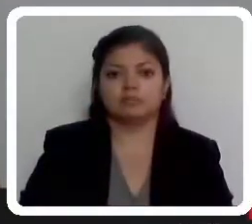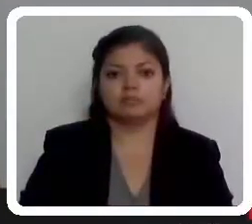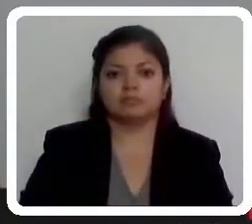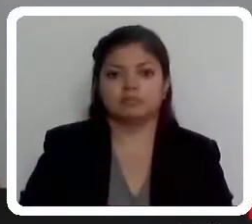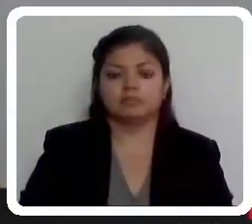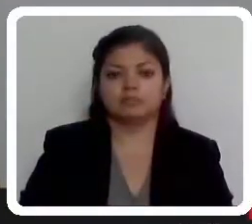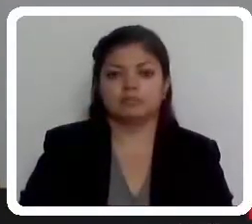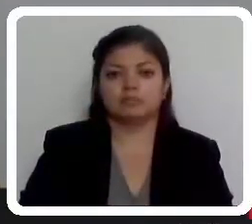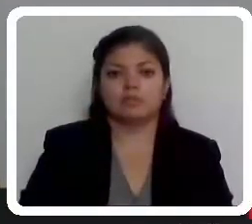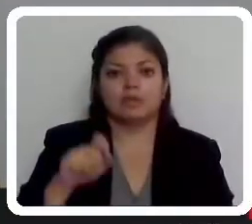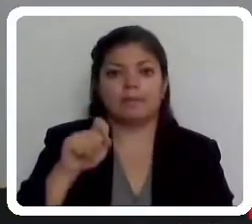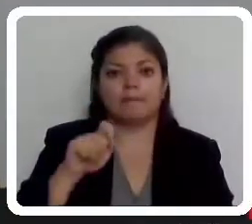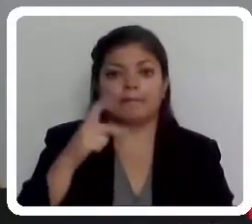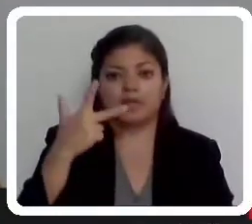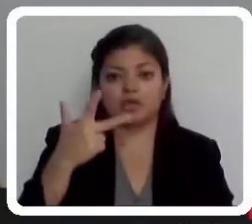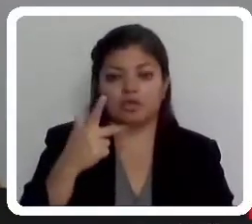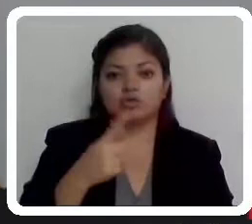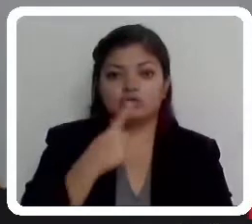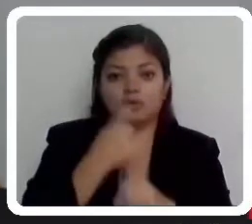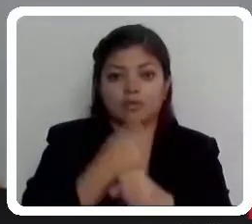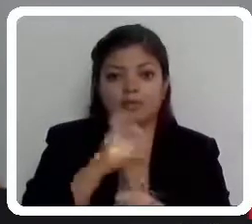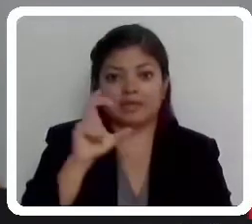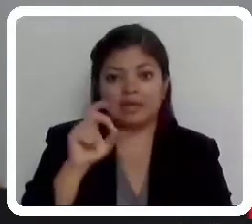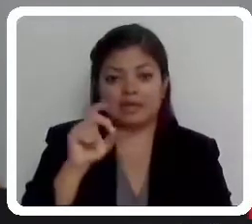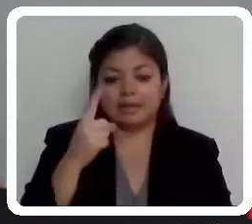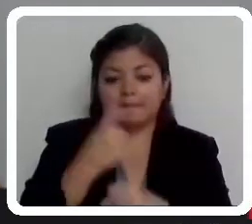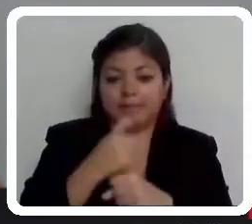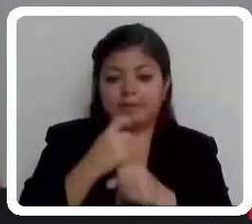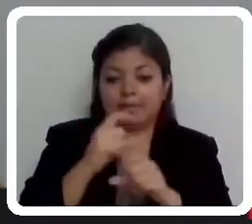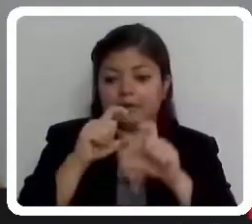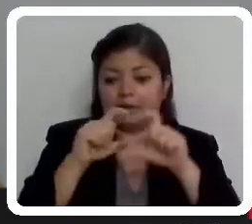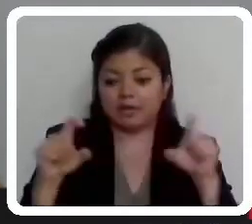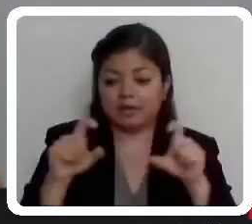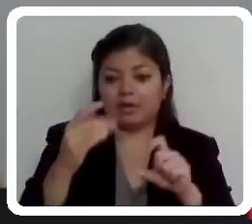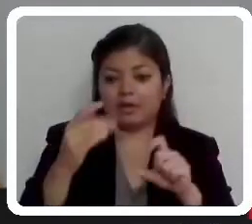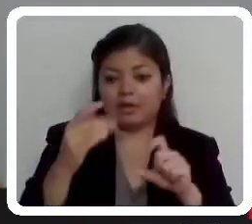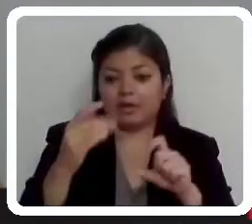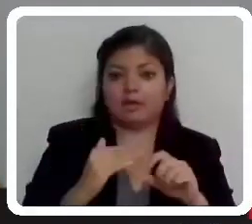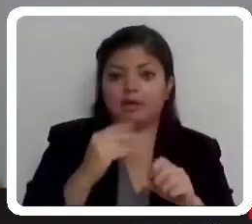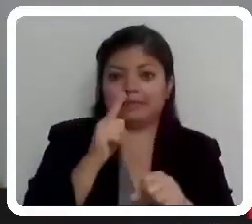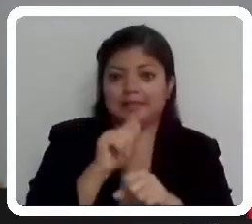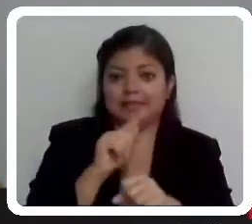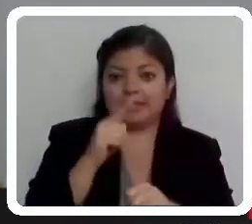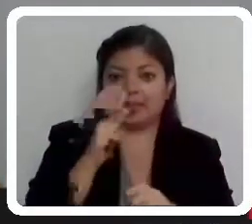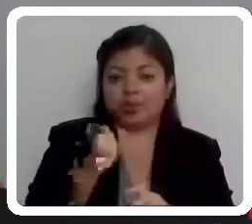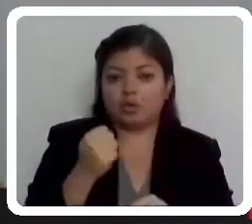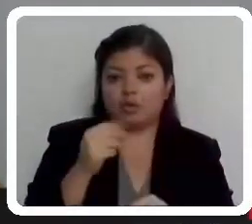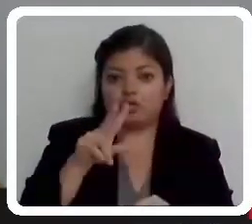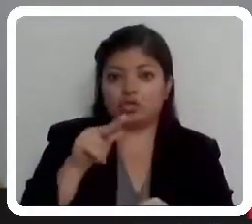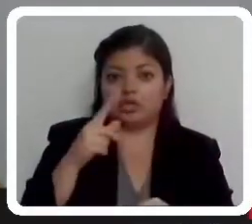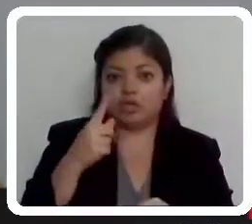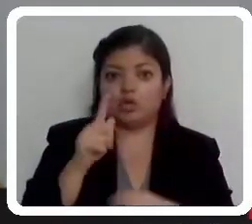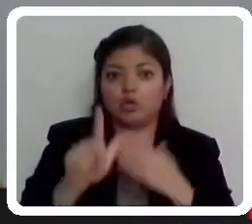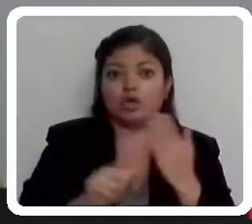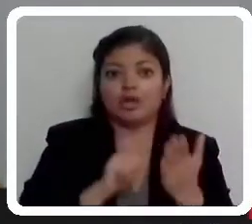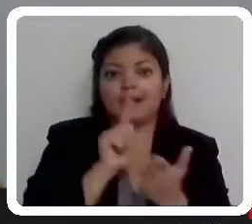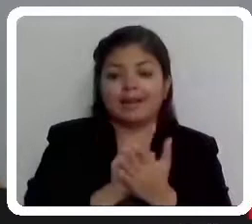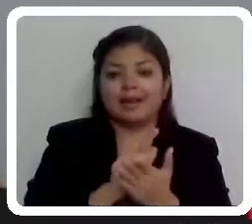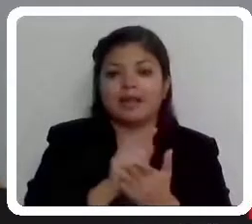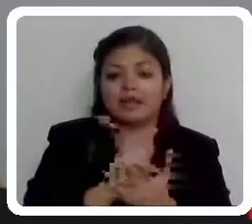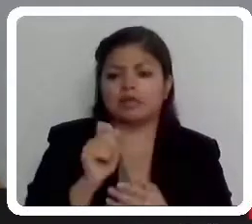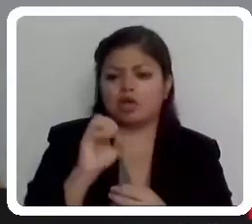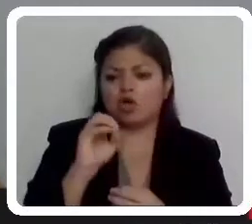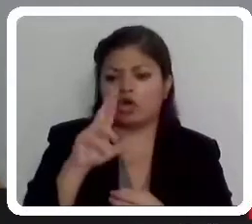28, fracción primera, 30, primer párrafo, 38, fracción primera, 79 y 81 de la Ley Orgánica y 68